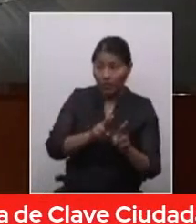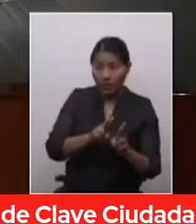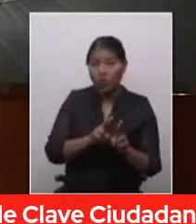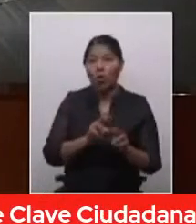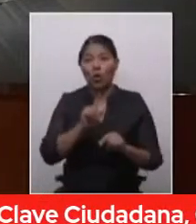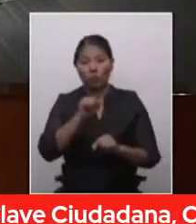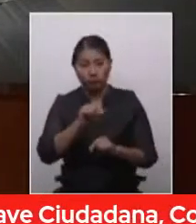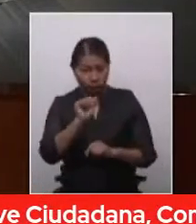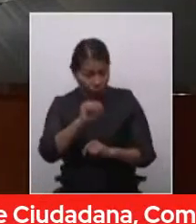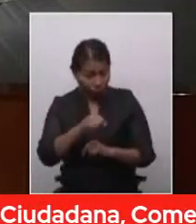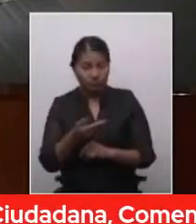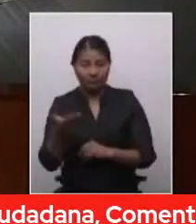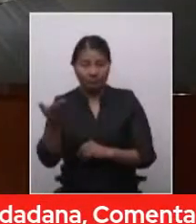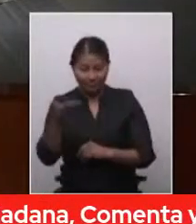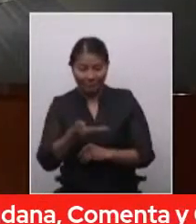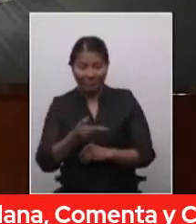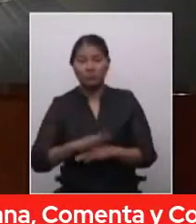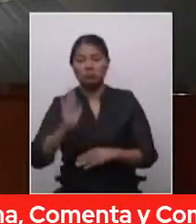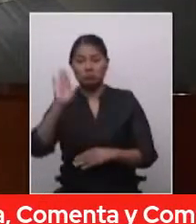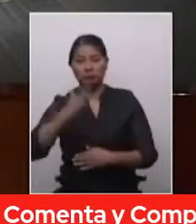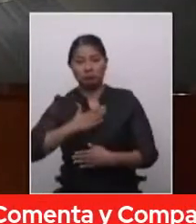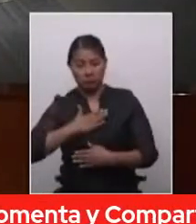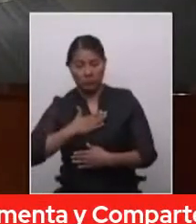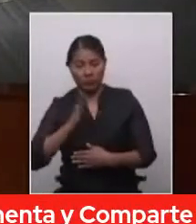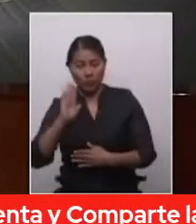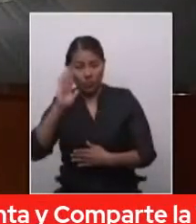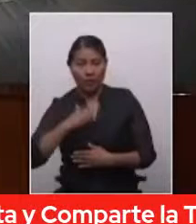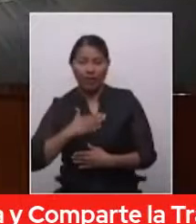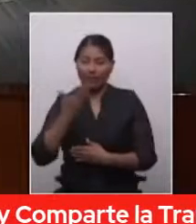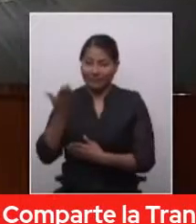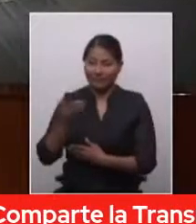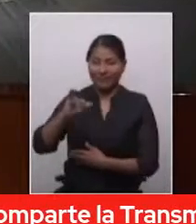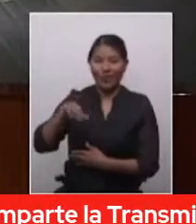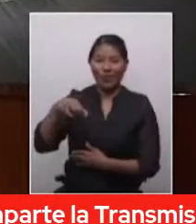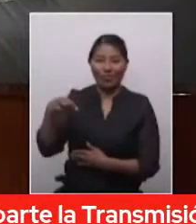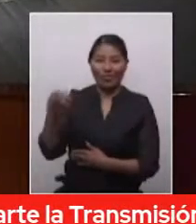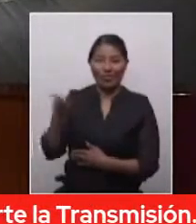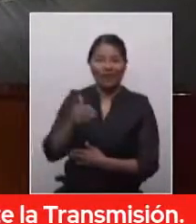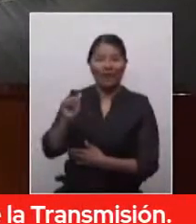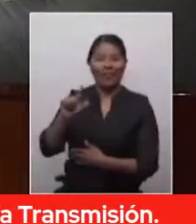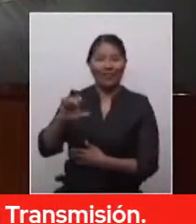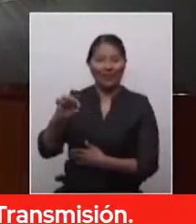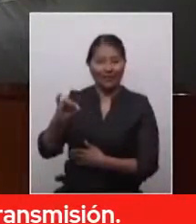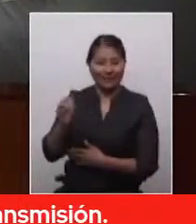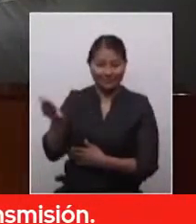por supuesto, llevar. Entonces yo, si le adelante, candidato a Lili.